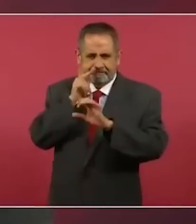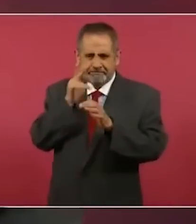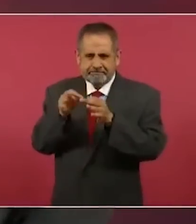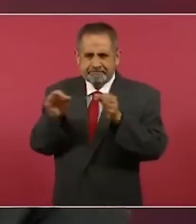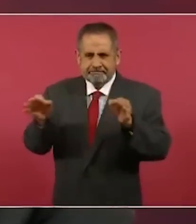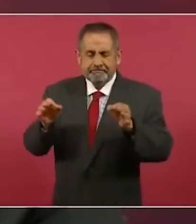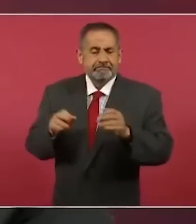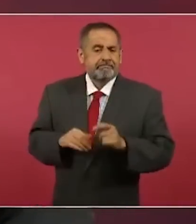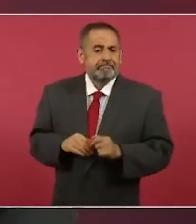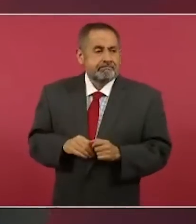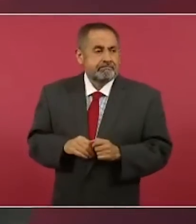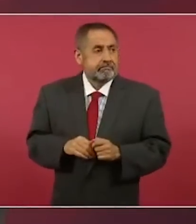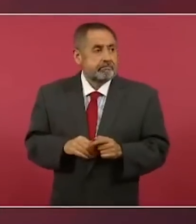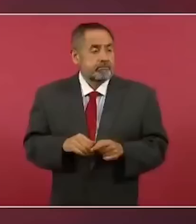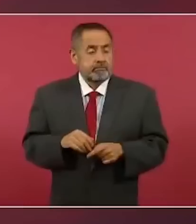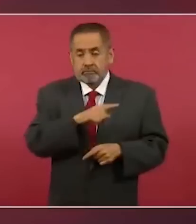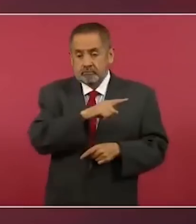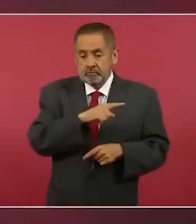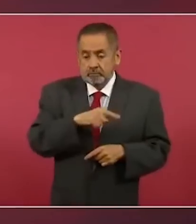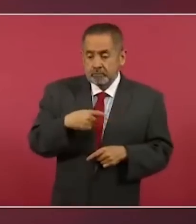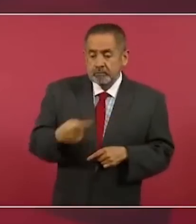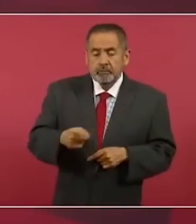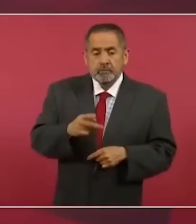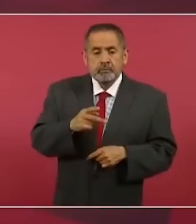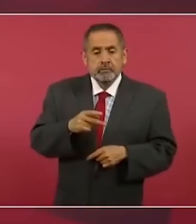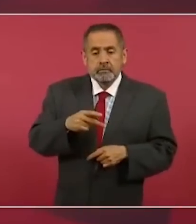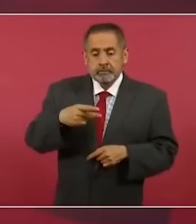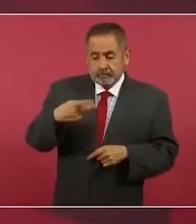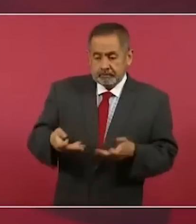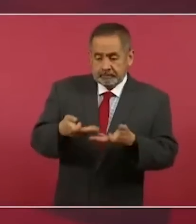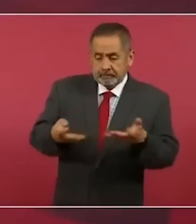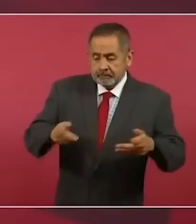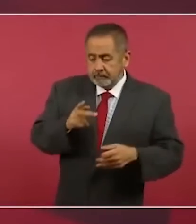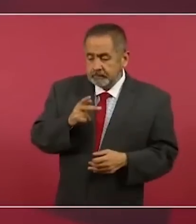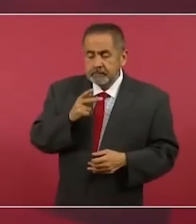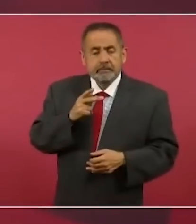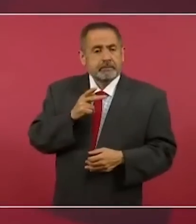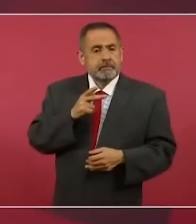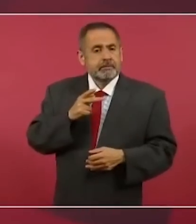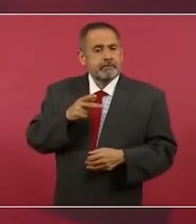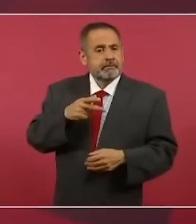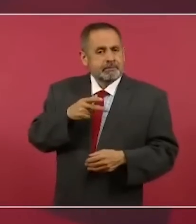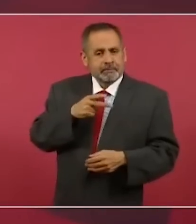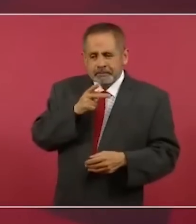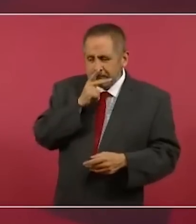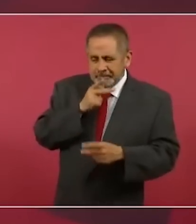el que no quiere a su patria, no quiere a su madre.